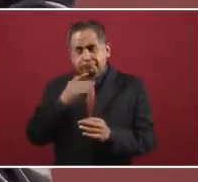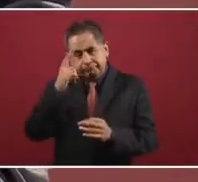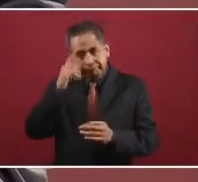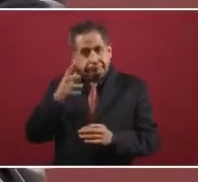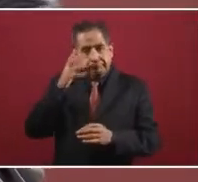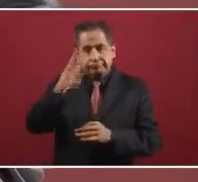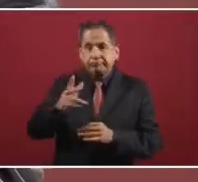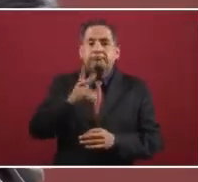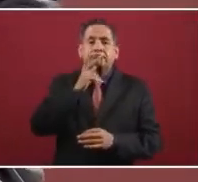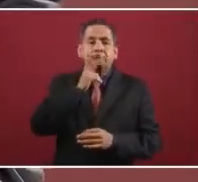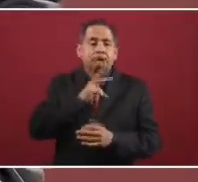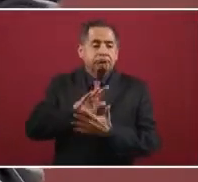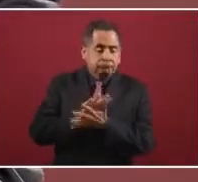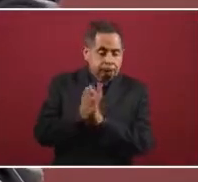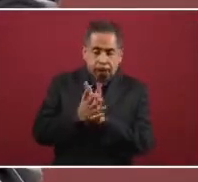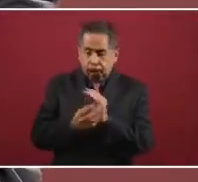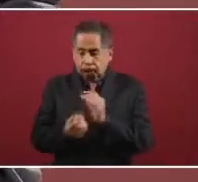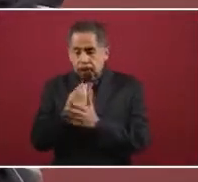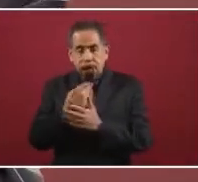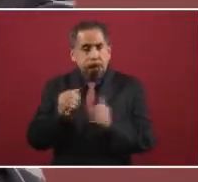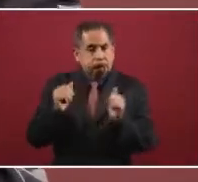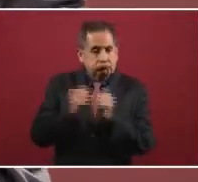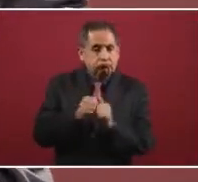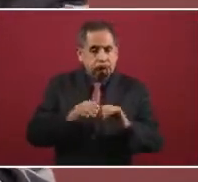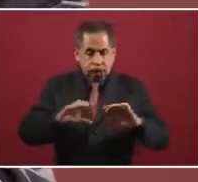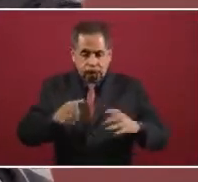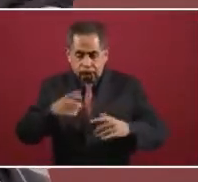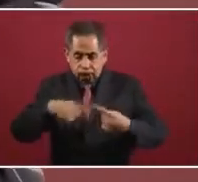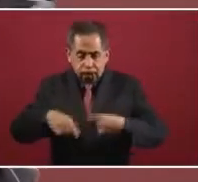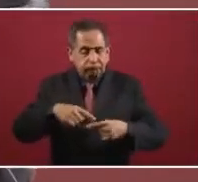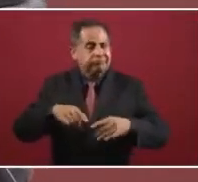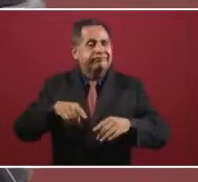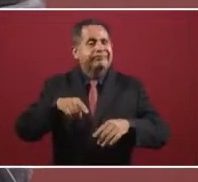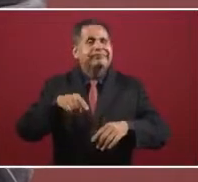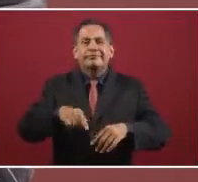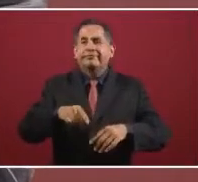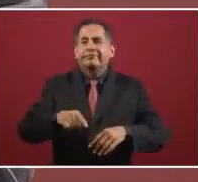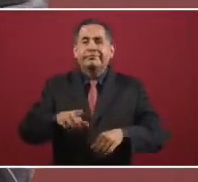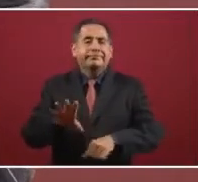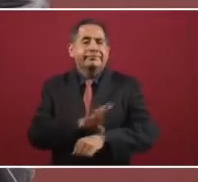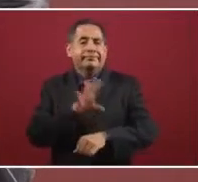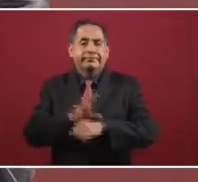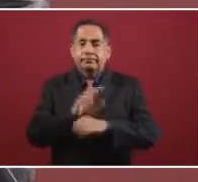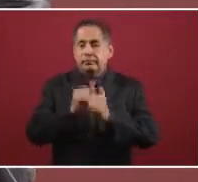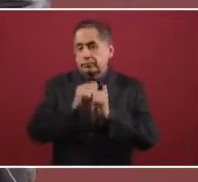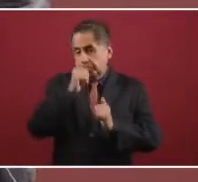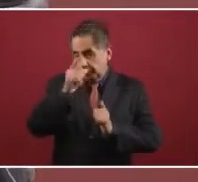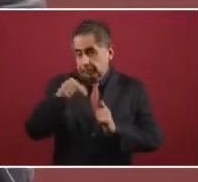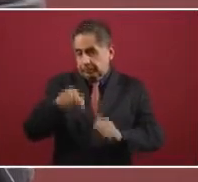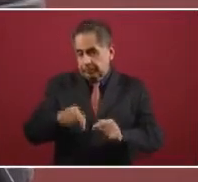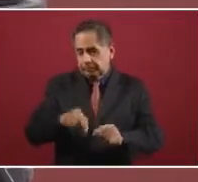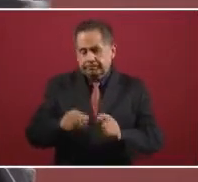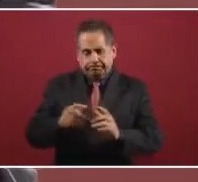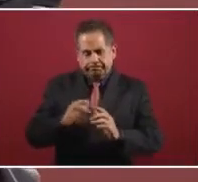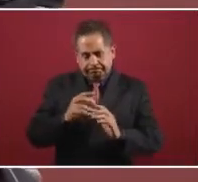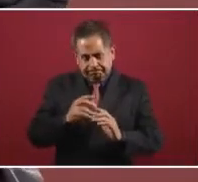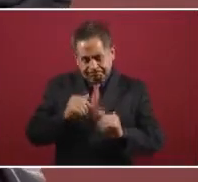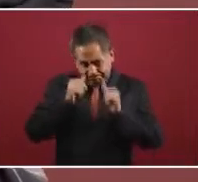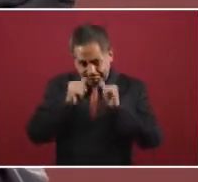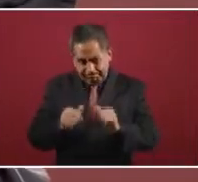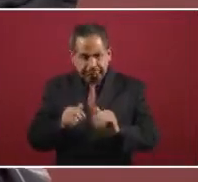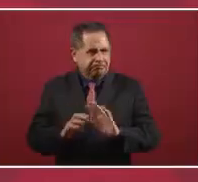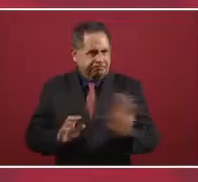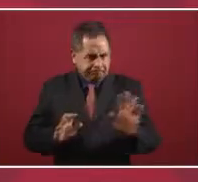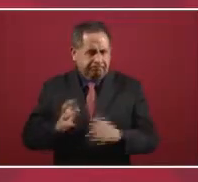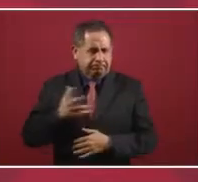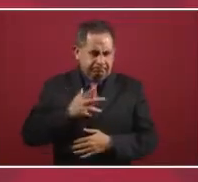reactivar la petroquímica. En materia de energía eléctrica, pues ya se tiene